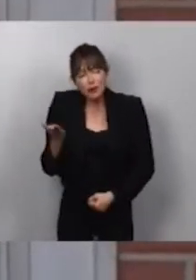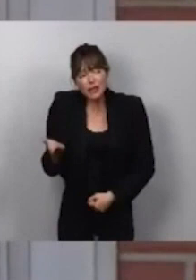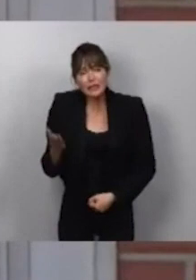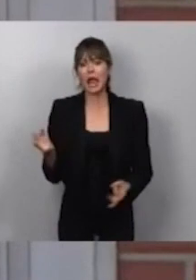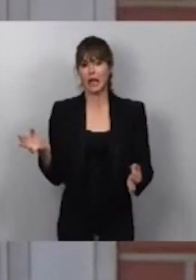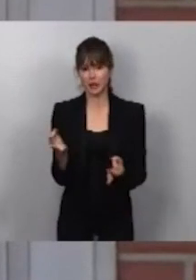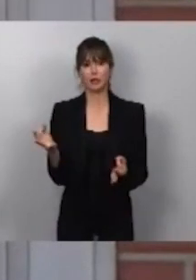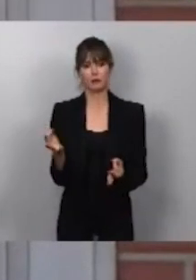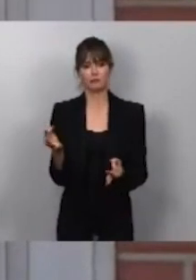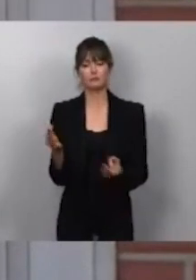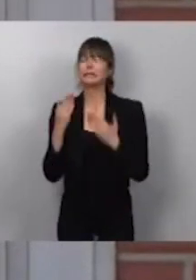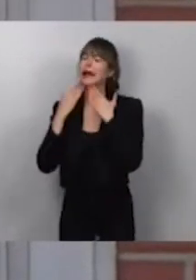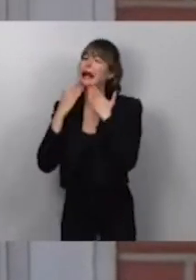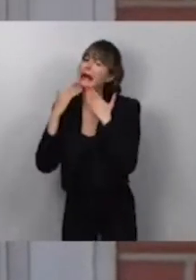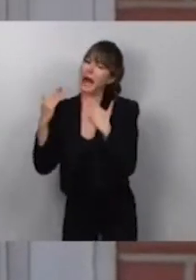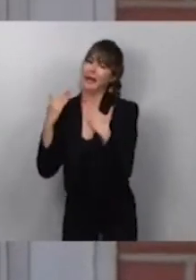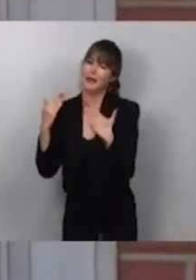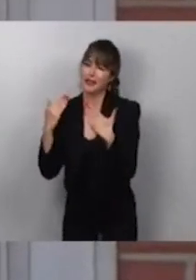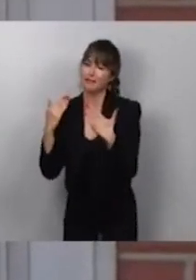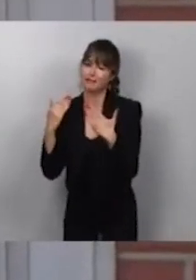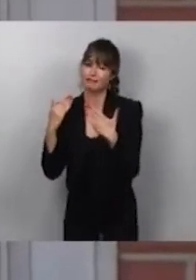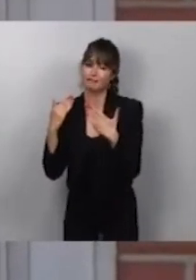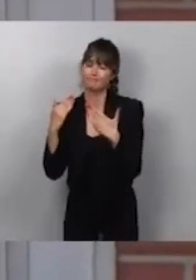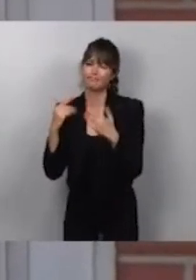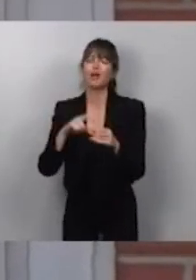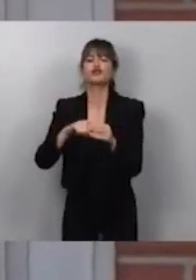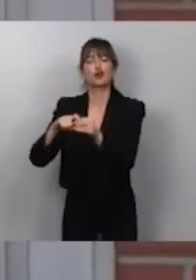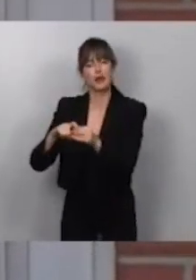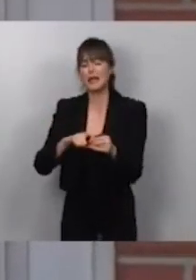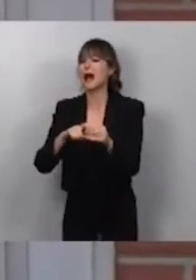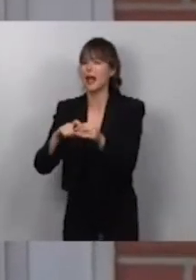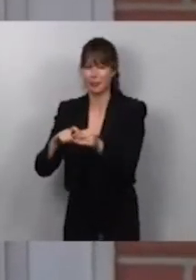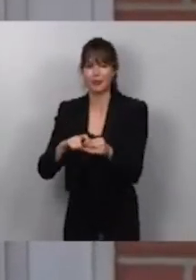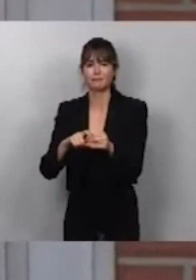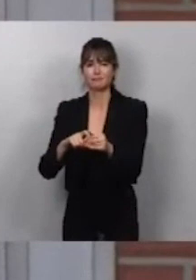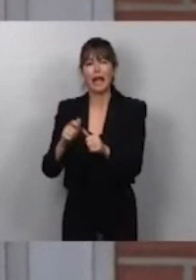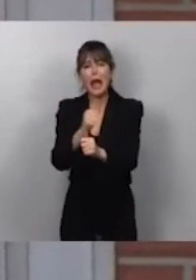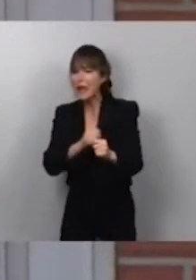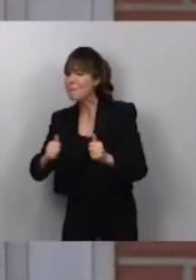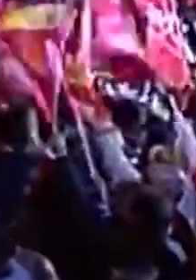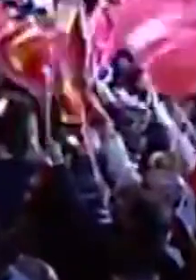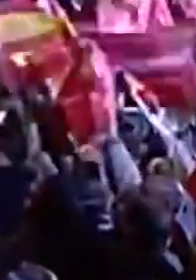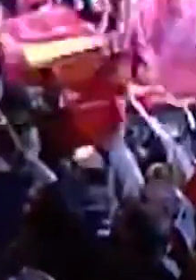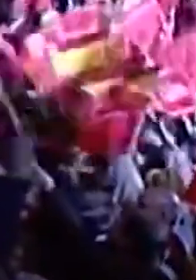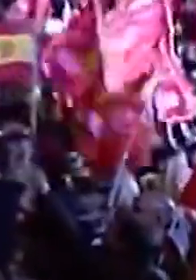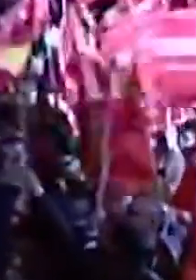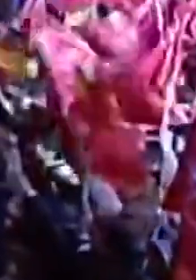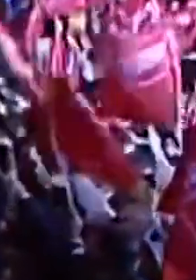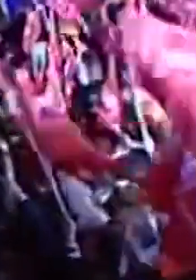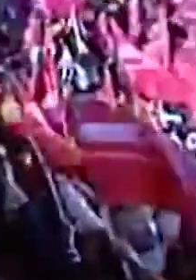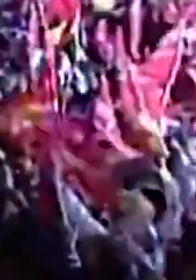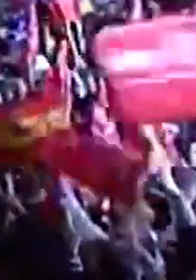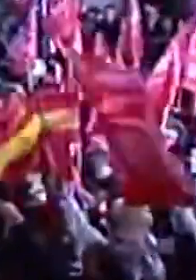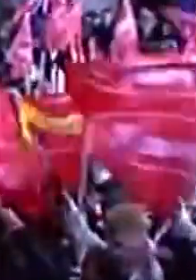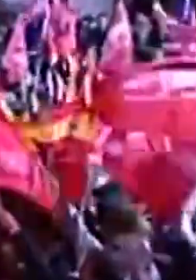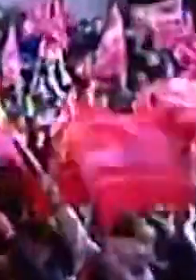es que queremos agradecer de de corazón las muestras de solidaridad y de empatía que hemos recibido o delegado de goberno en